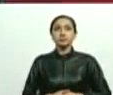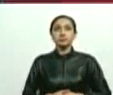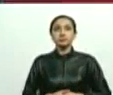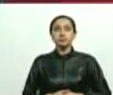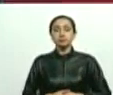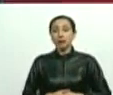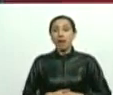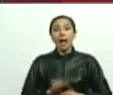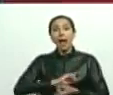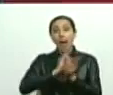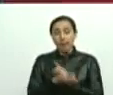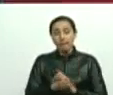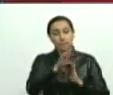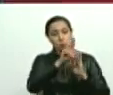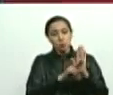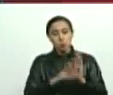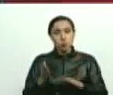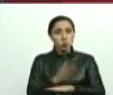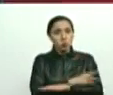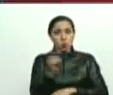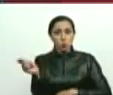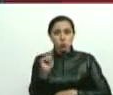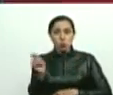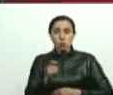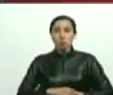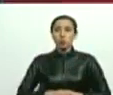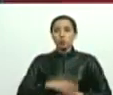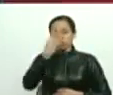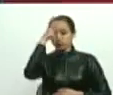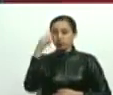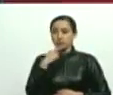Cambiaron las reglas de juego un mes antes, me recuerda Diosdado.